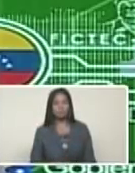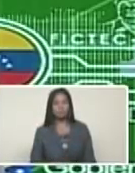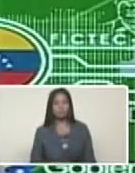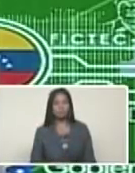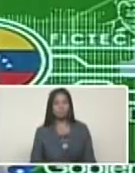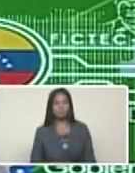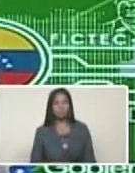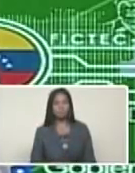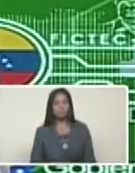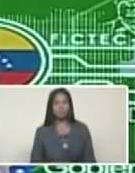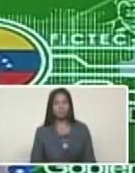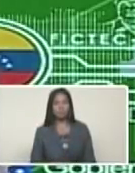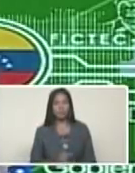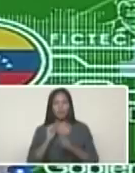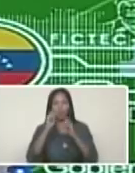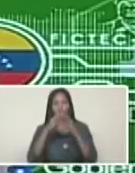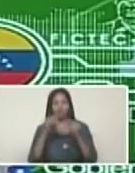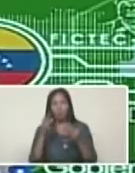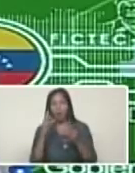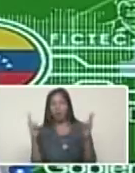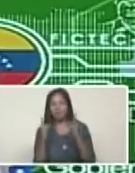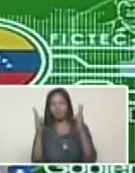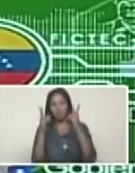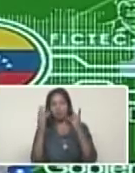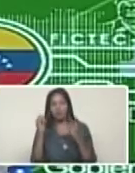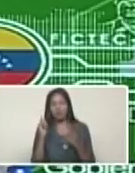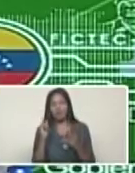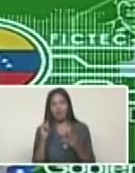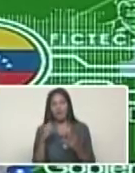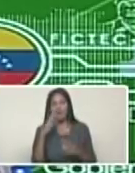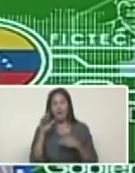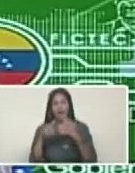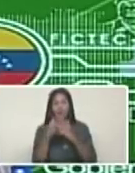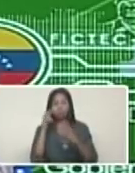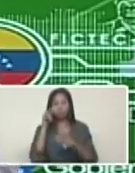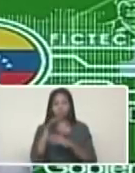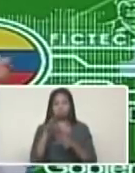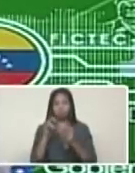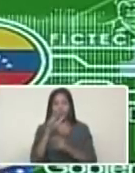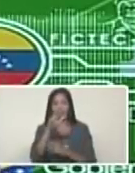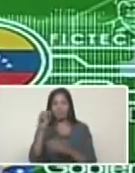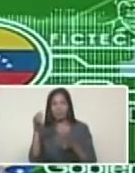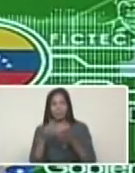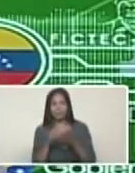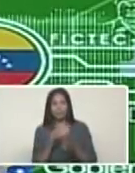Para lograr todas las victorias hasta más allá del 3000.